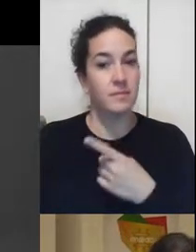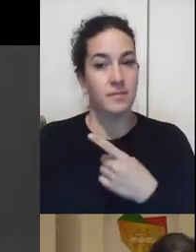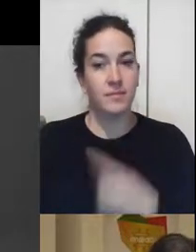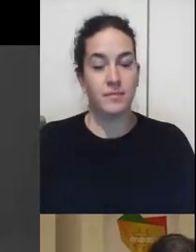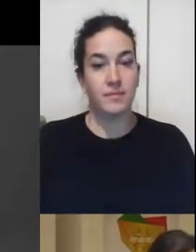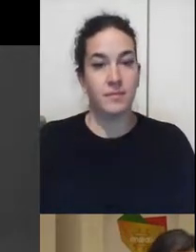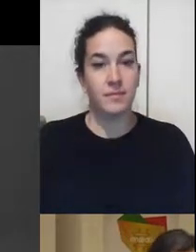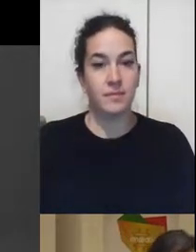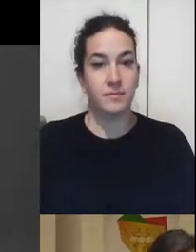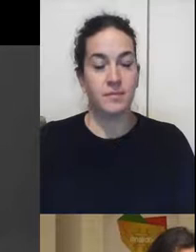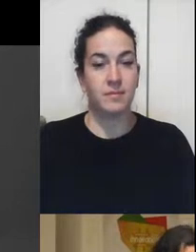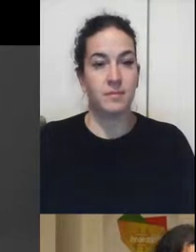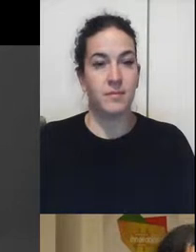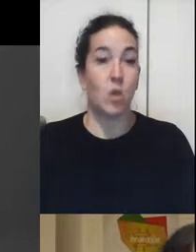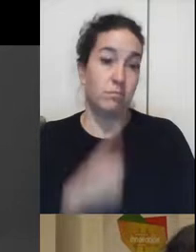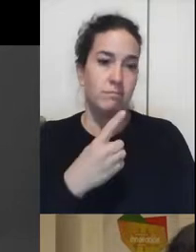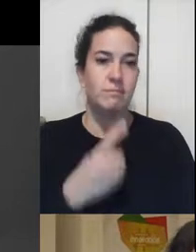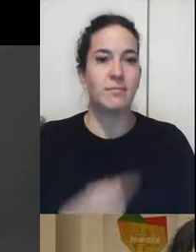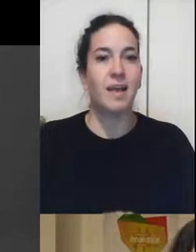literalmente que vean